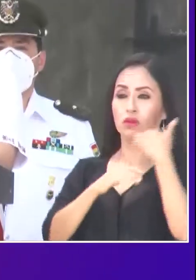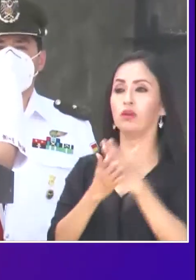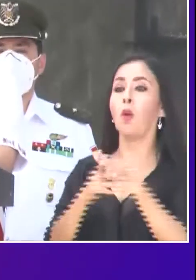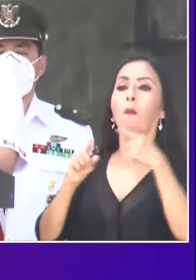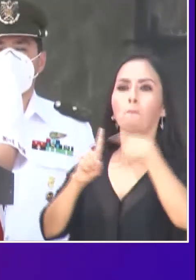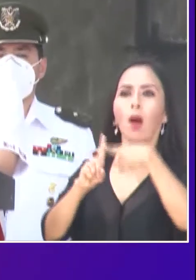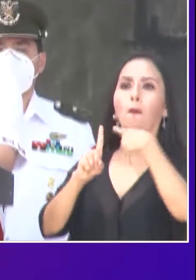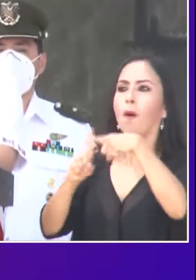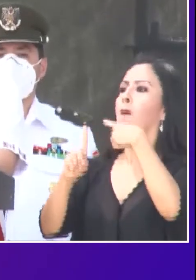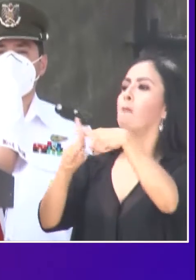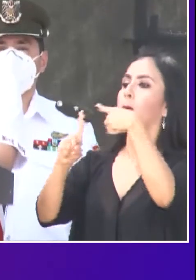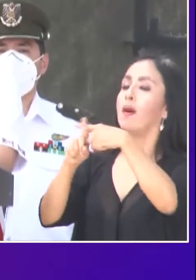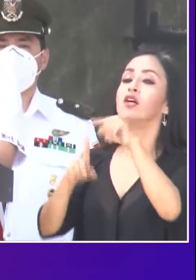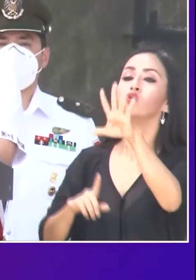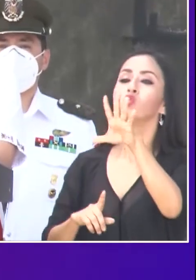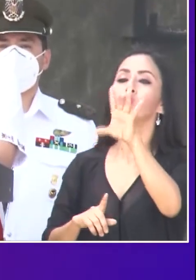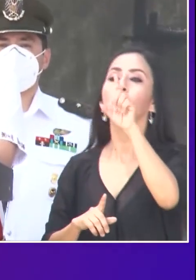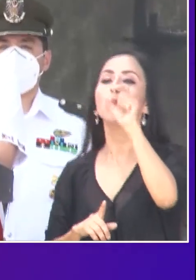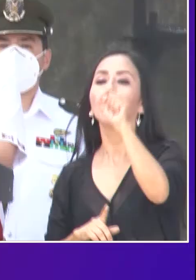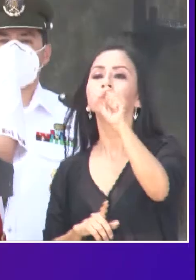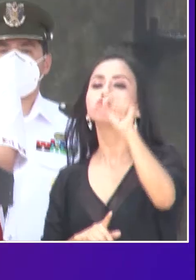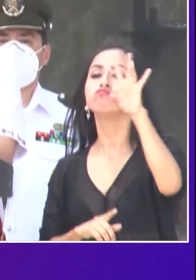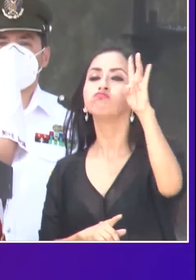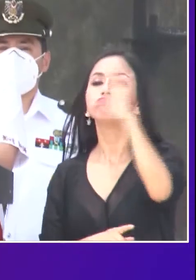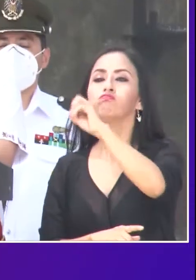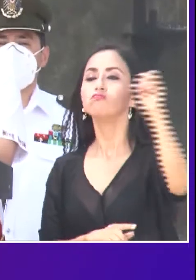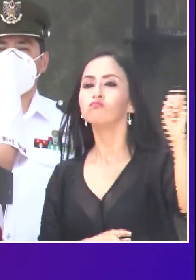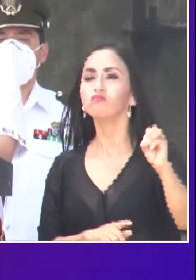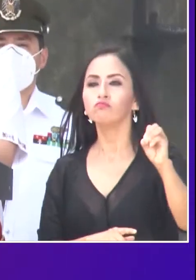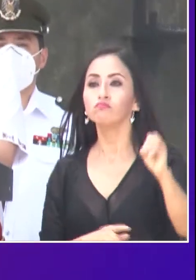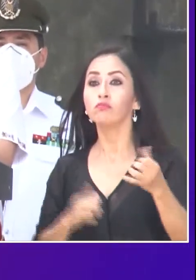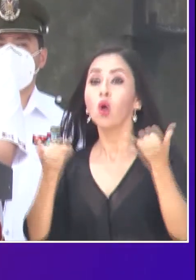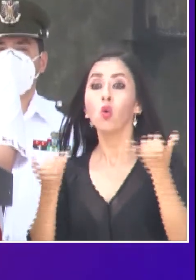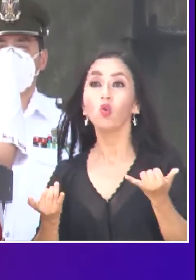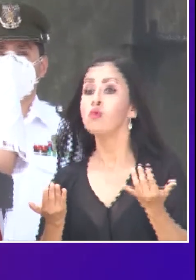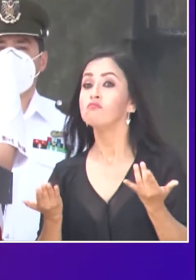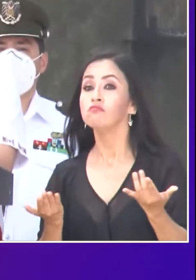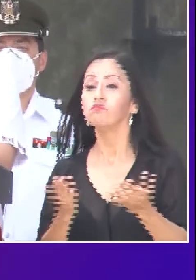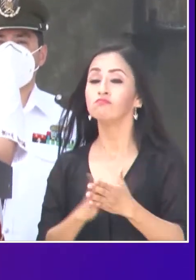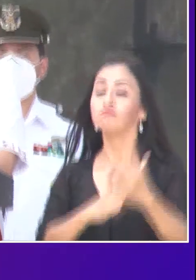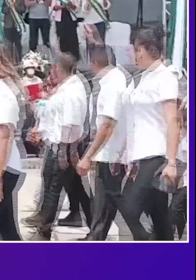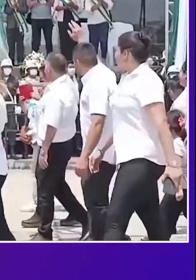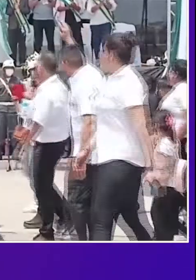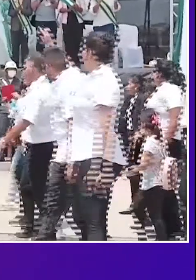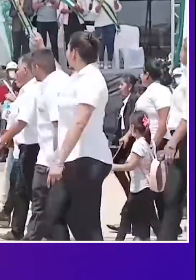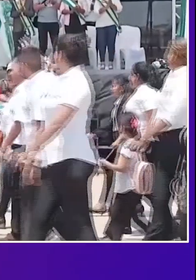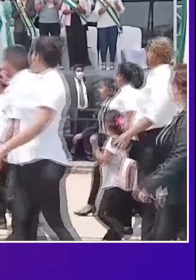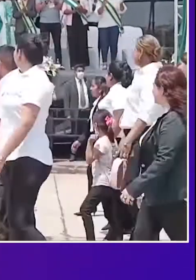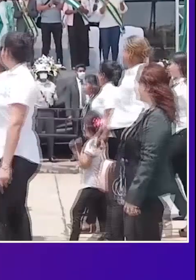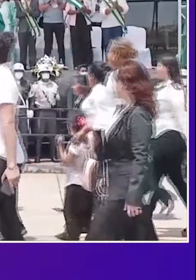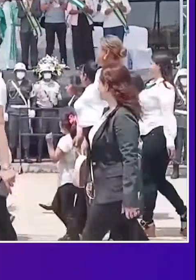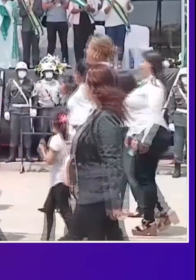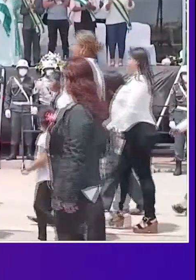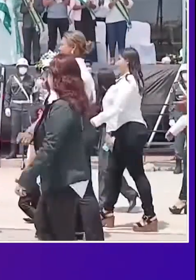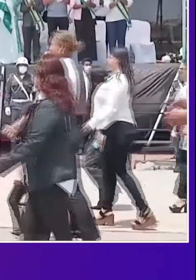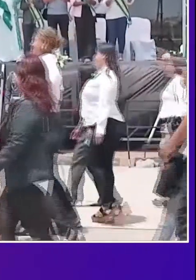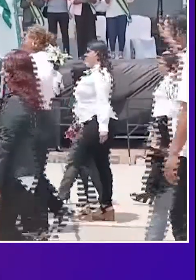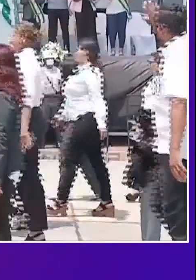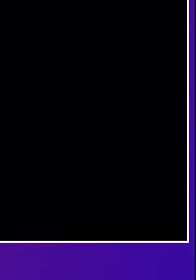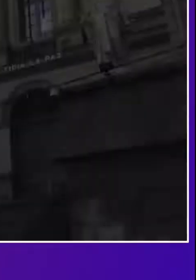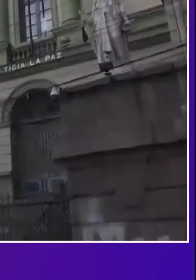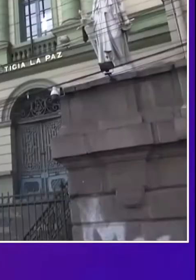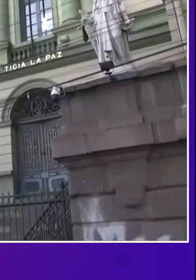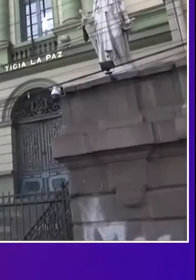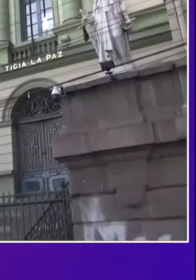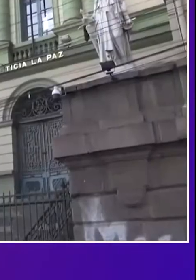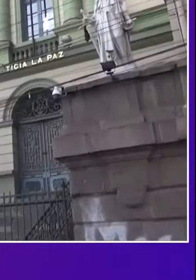desde los cambios, desde la formación de los administradores de justicia en las propias universidades, en